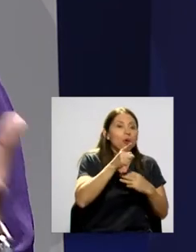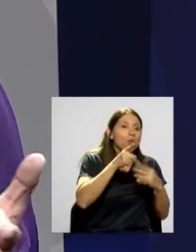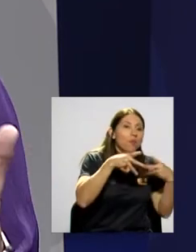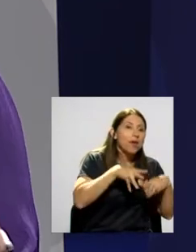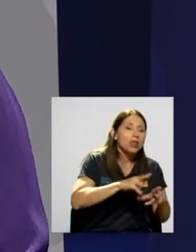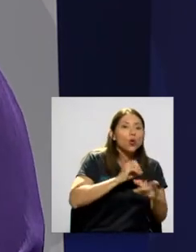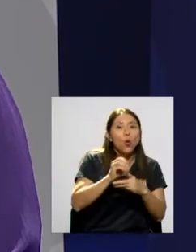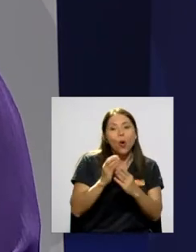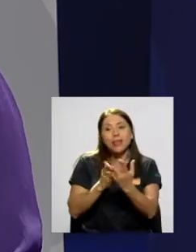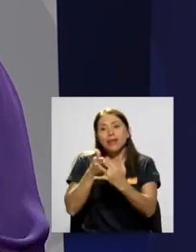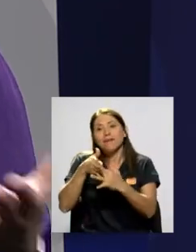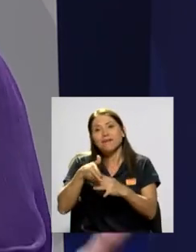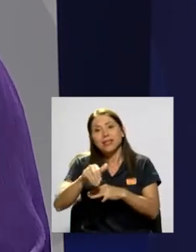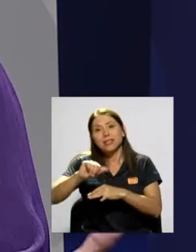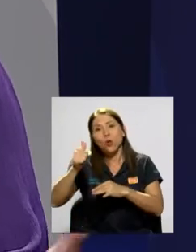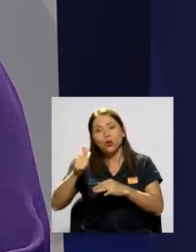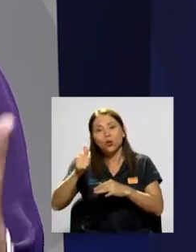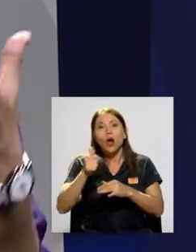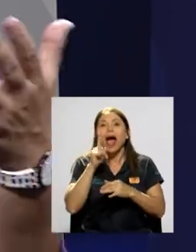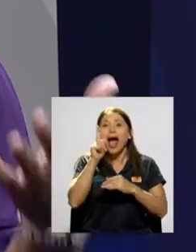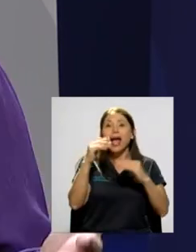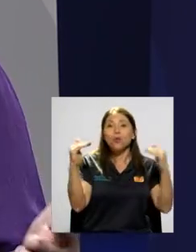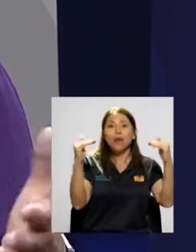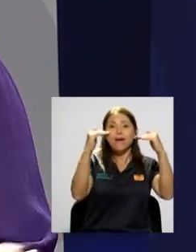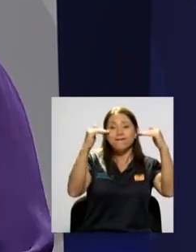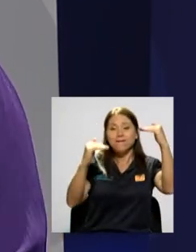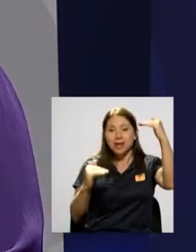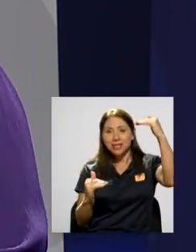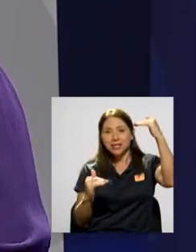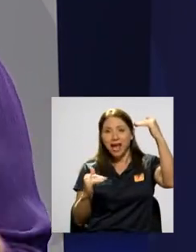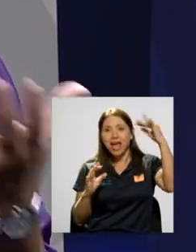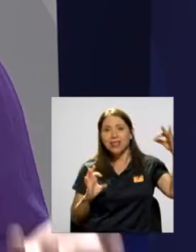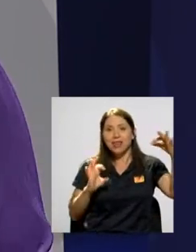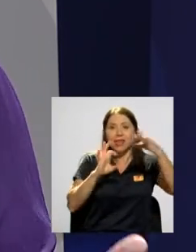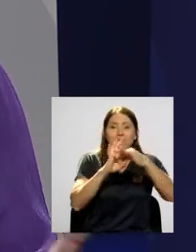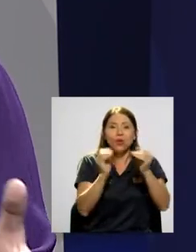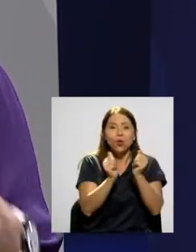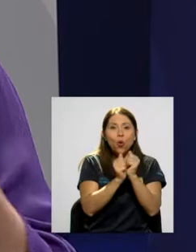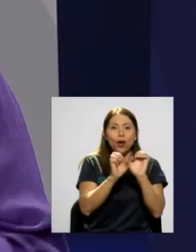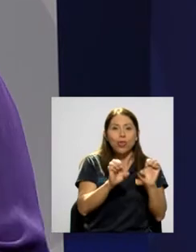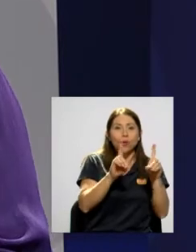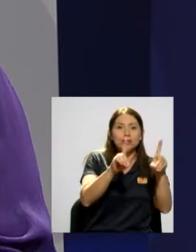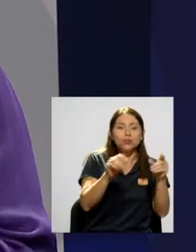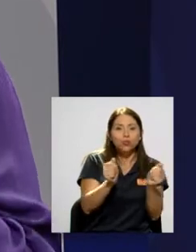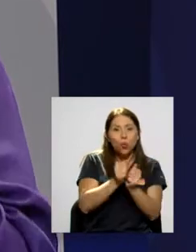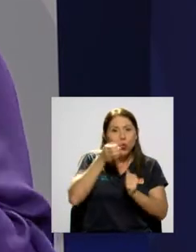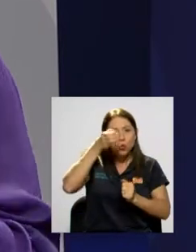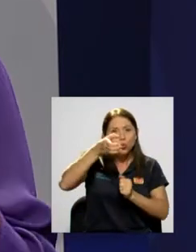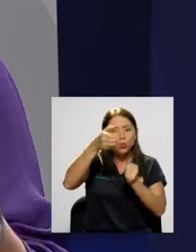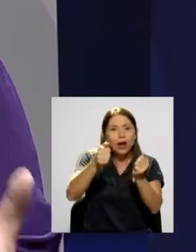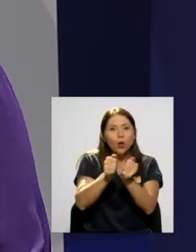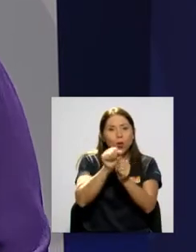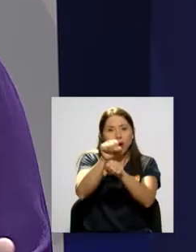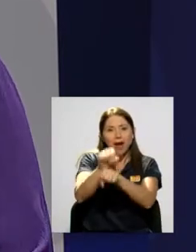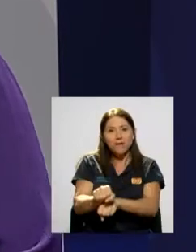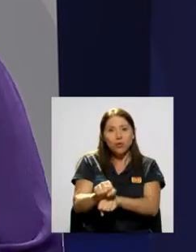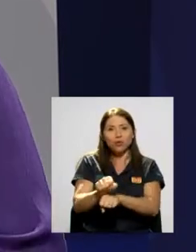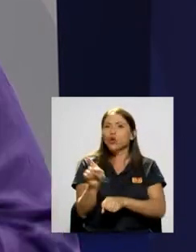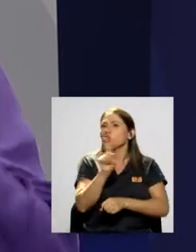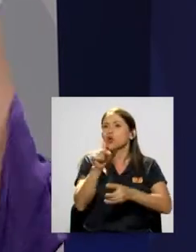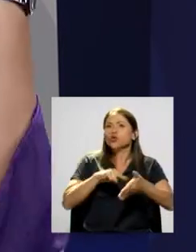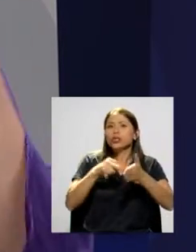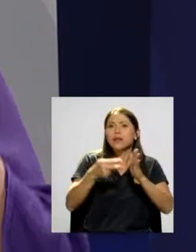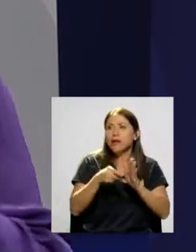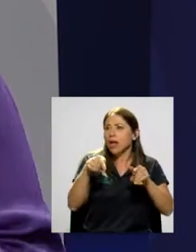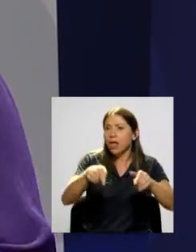una brecha que tiene que ver con educación, con cultura y con hábitos propiamente. No es que no haya acceso a internet. Costa Rica